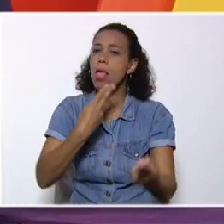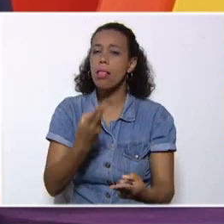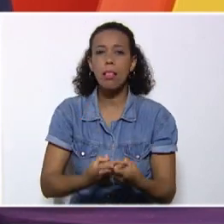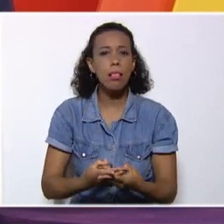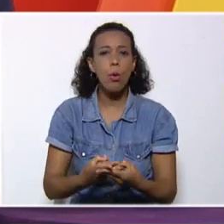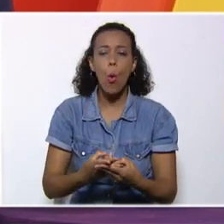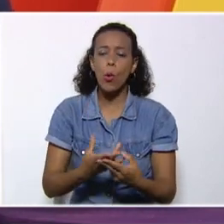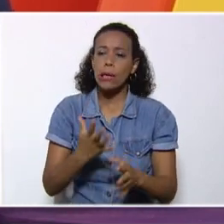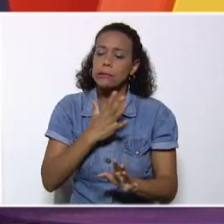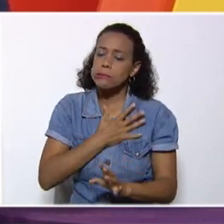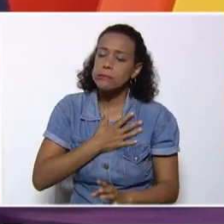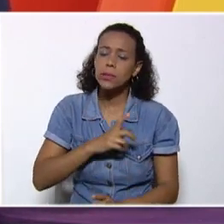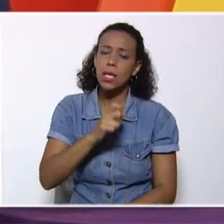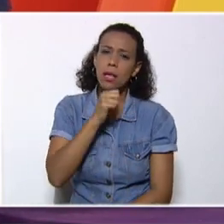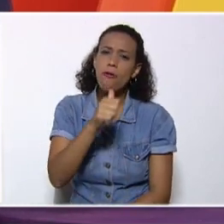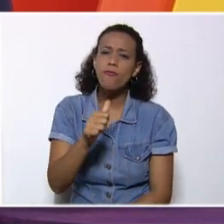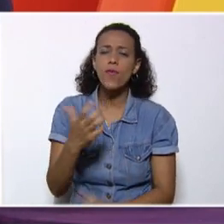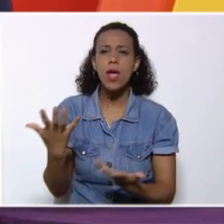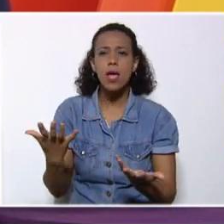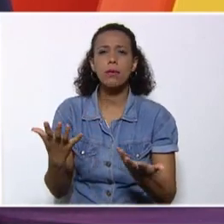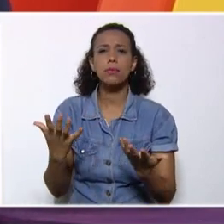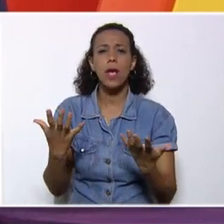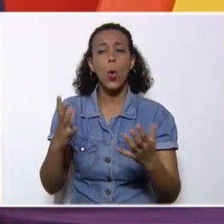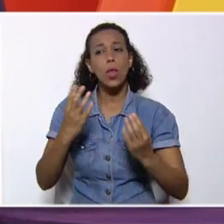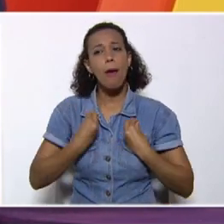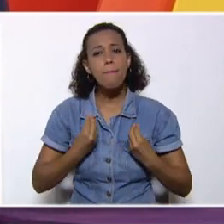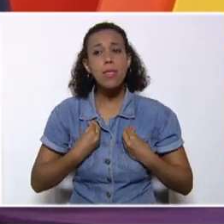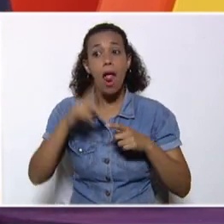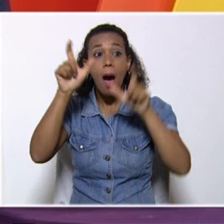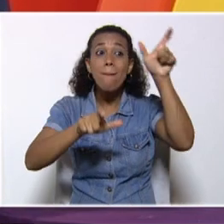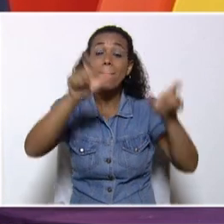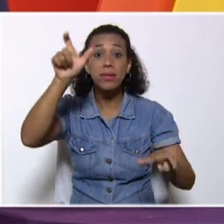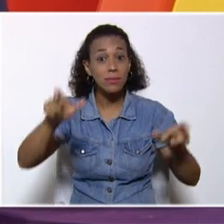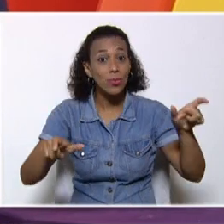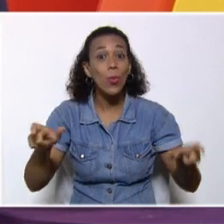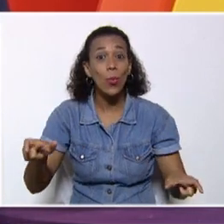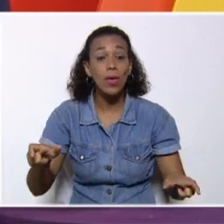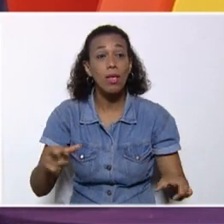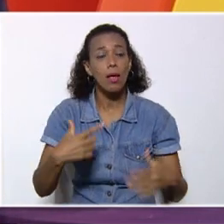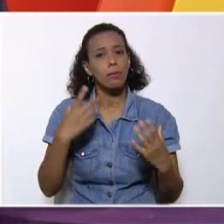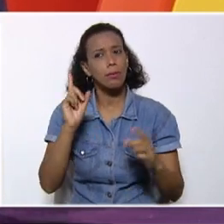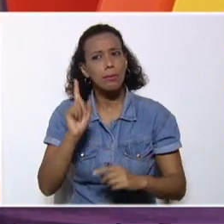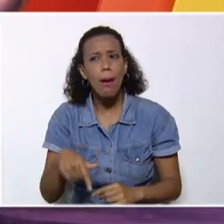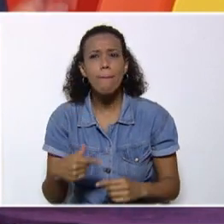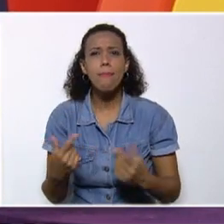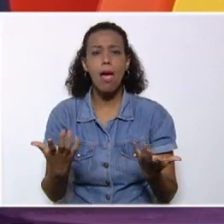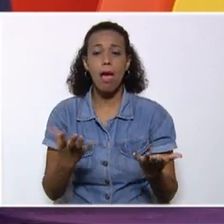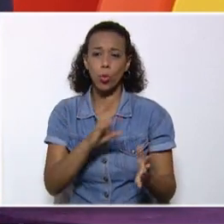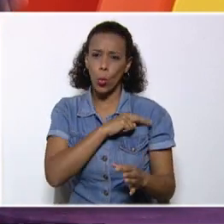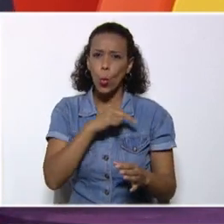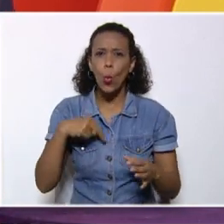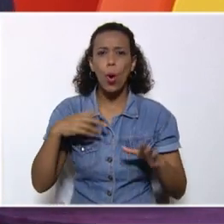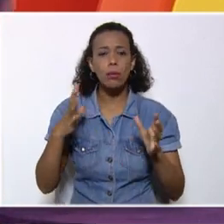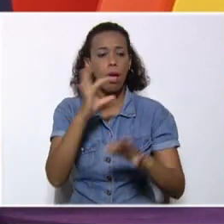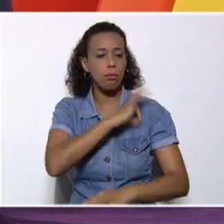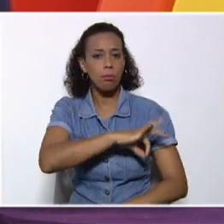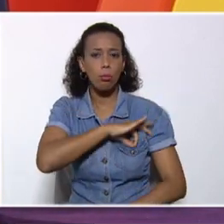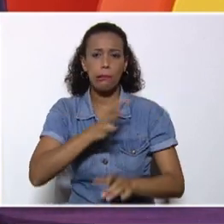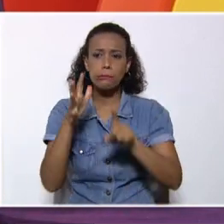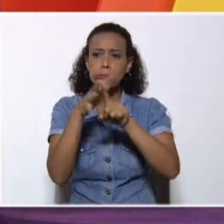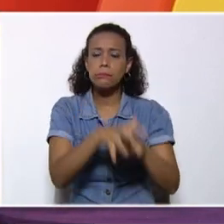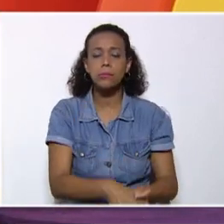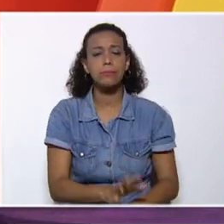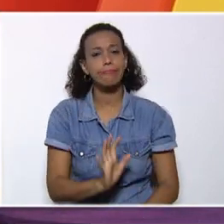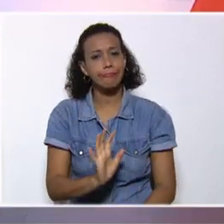hechos desagradables que atentan contra la vida, no solamente de los individuos, sino también de nuestras